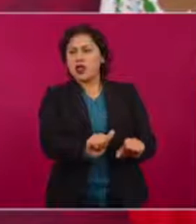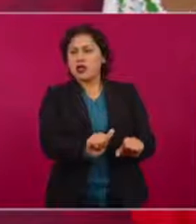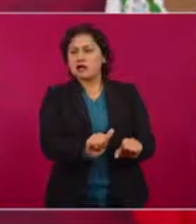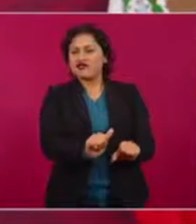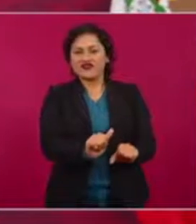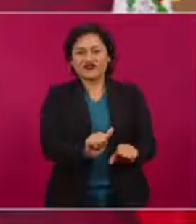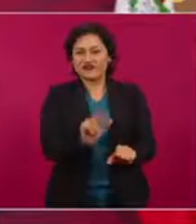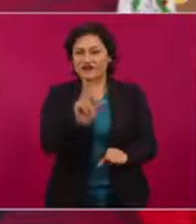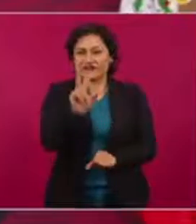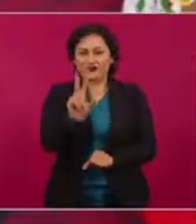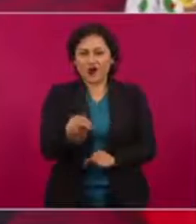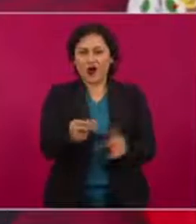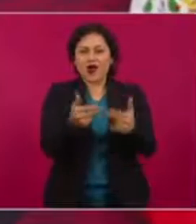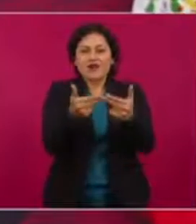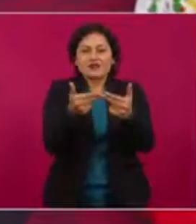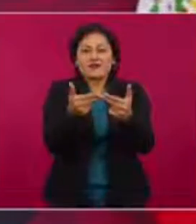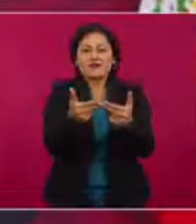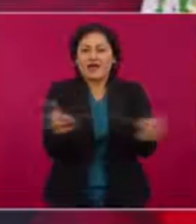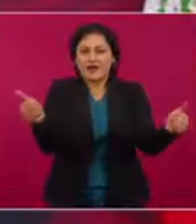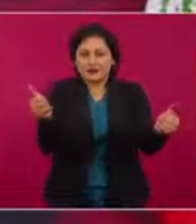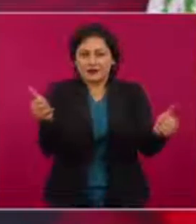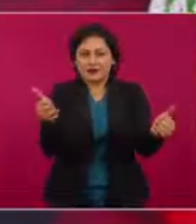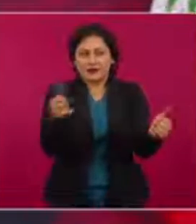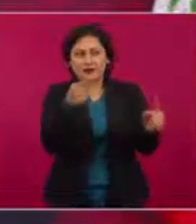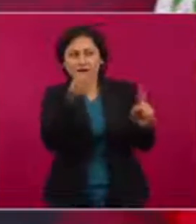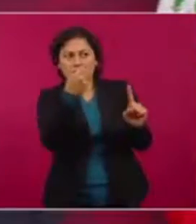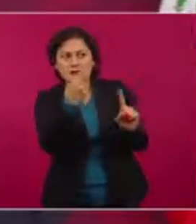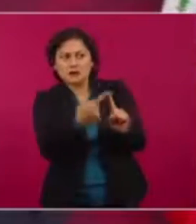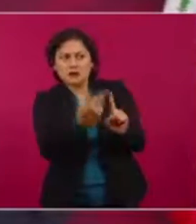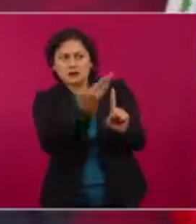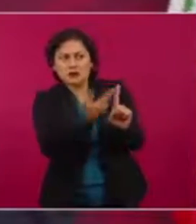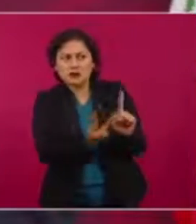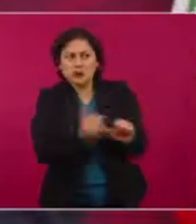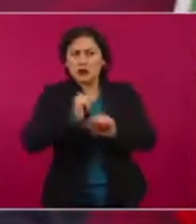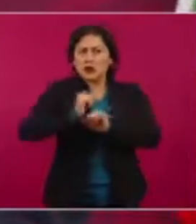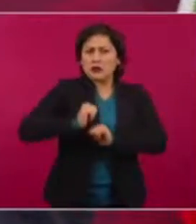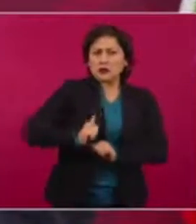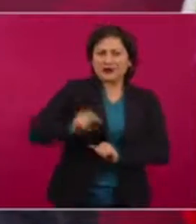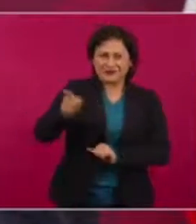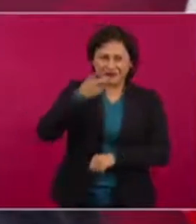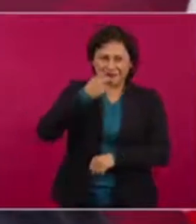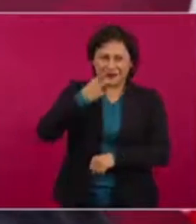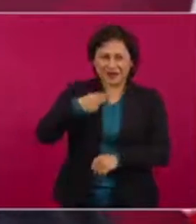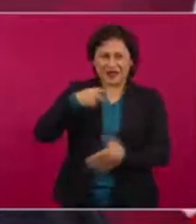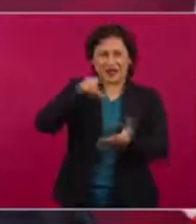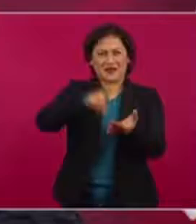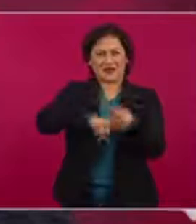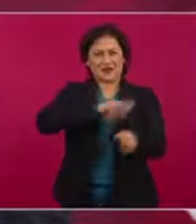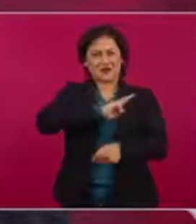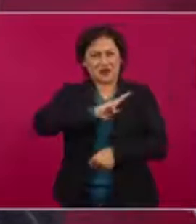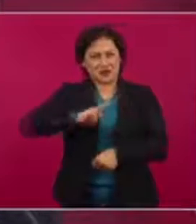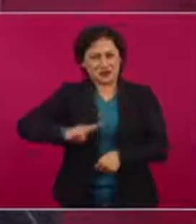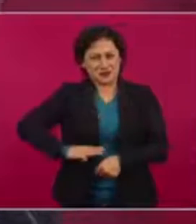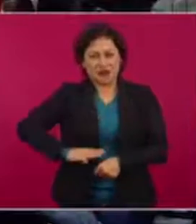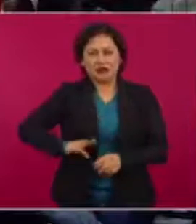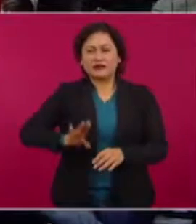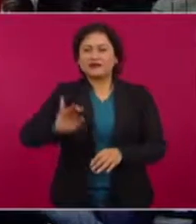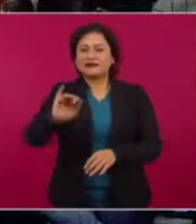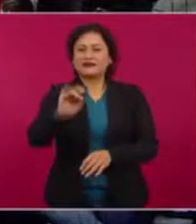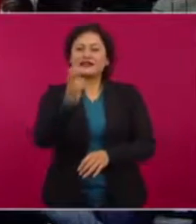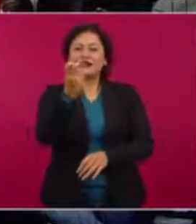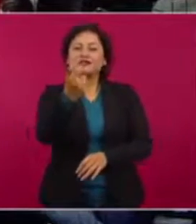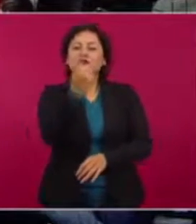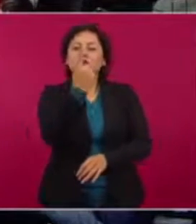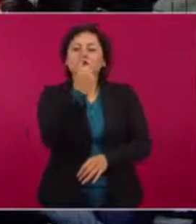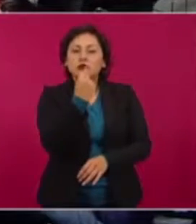sea quien sea. O sea, por lo que tú estás hablando de autoridades locales. Sí, policías, la mayor estadística está